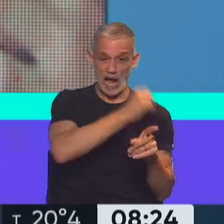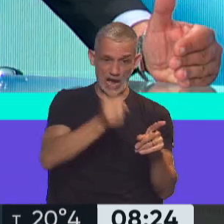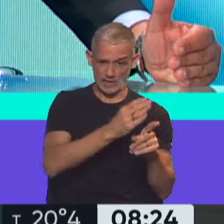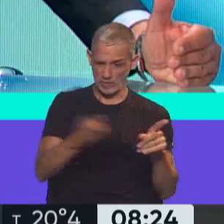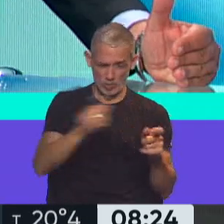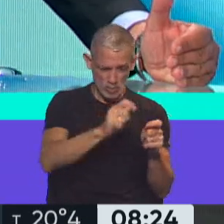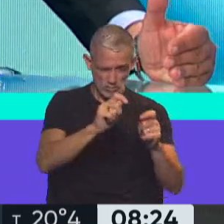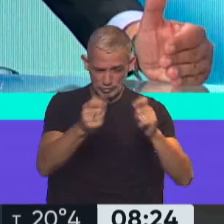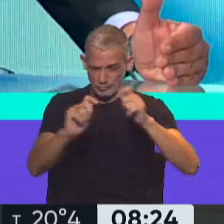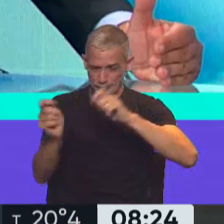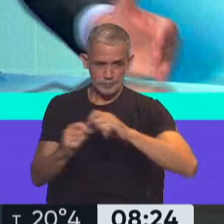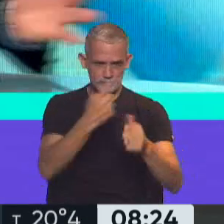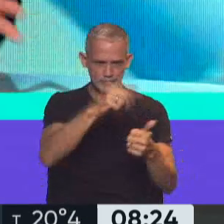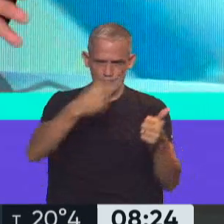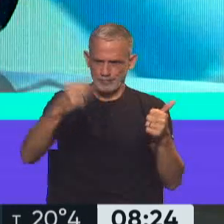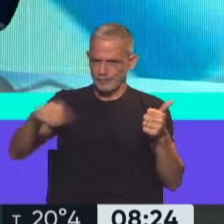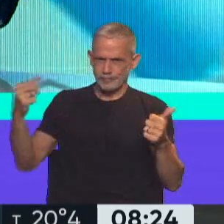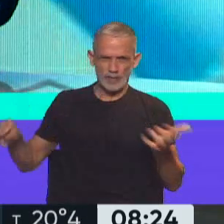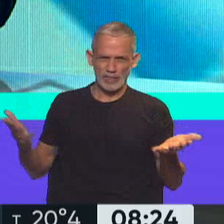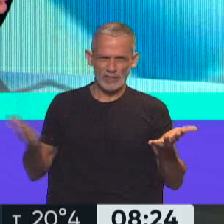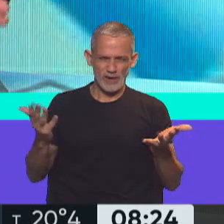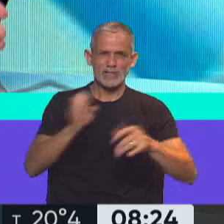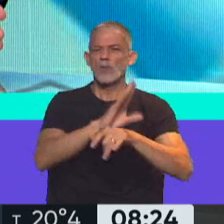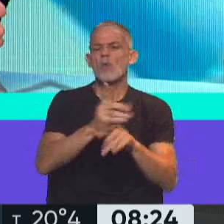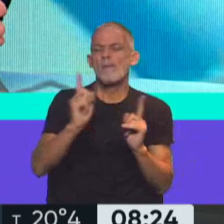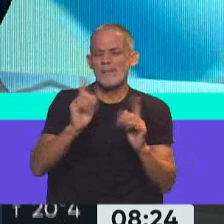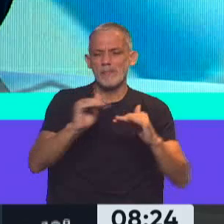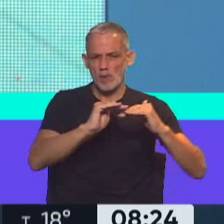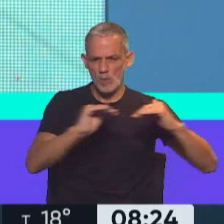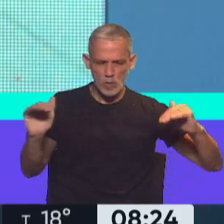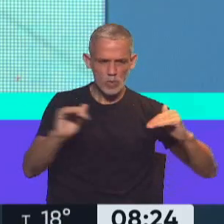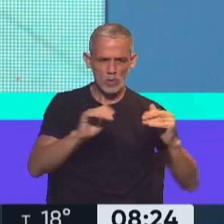vemos que son distintas enfermedades aunque tengan una tipología de base.